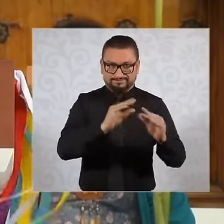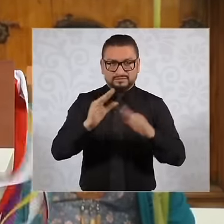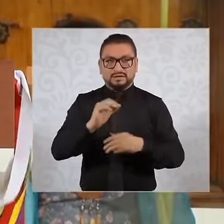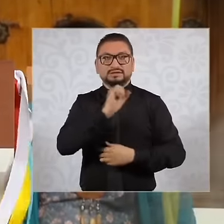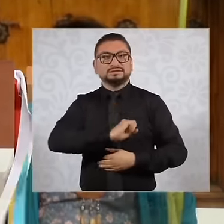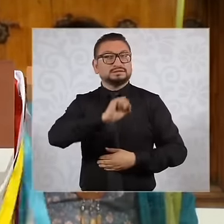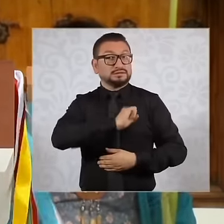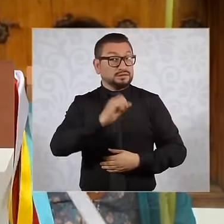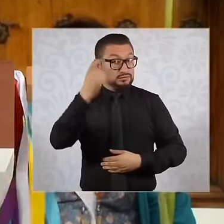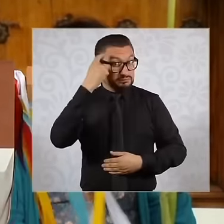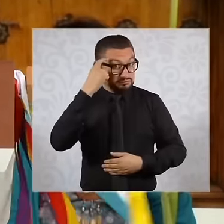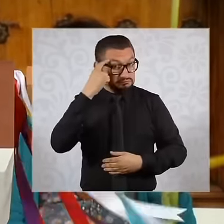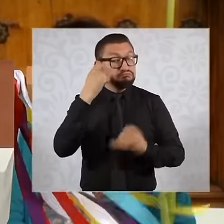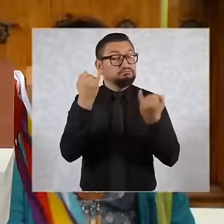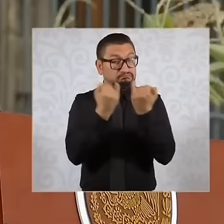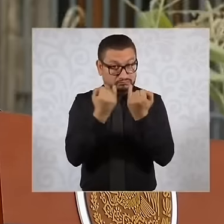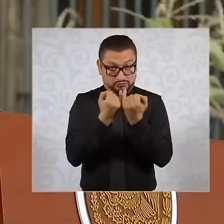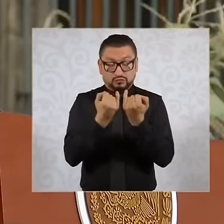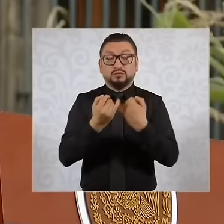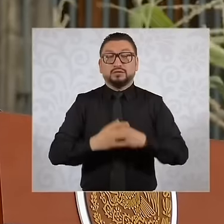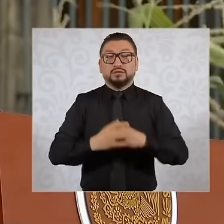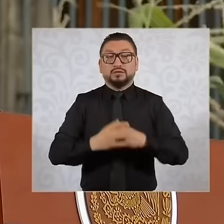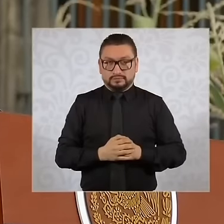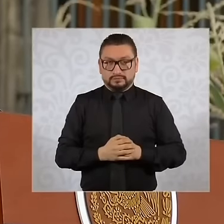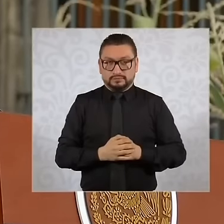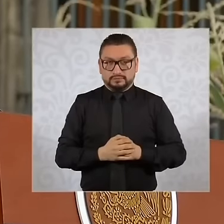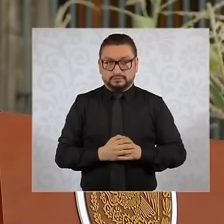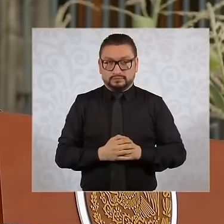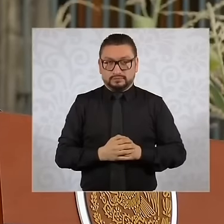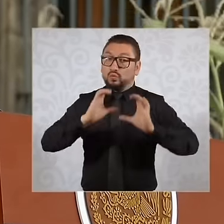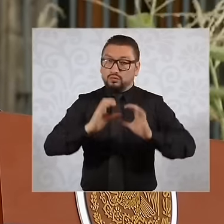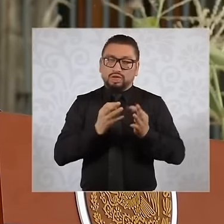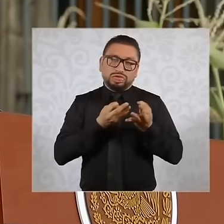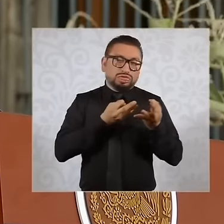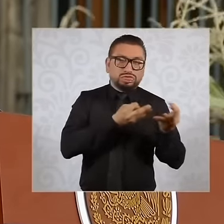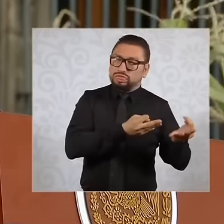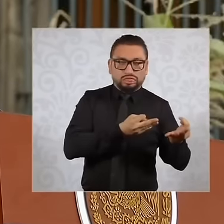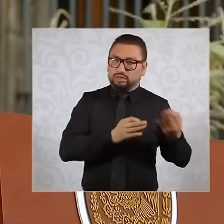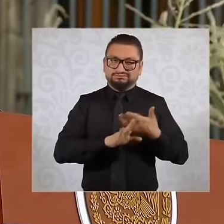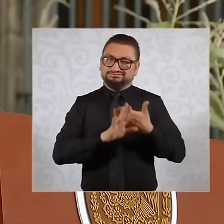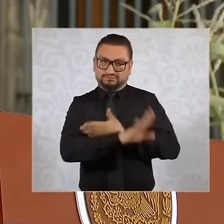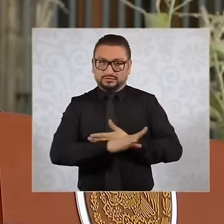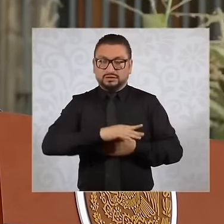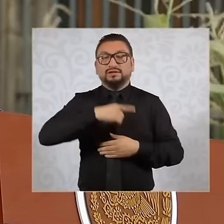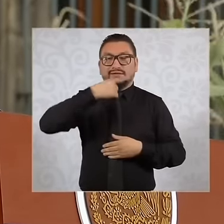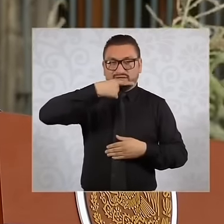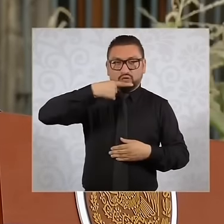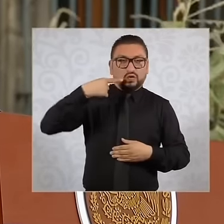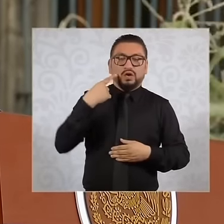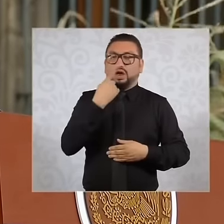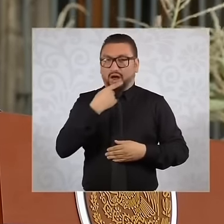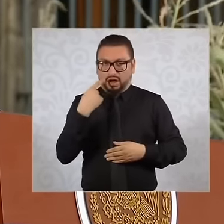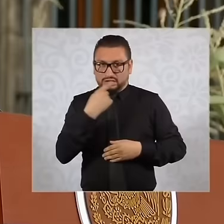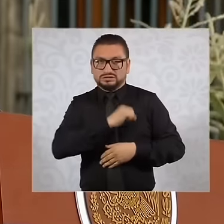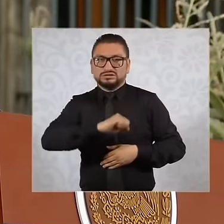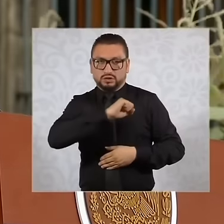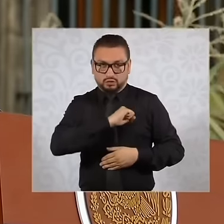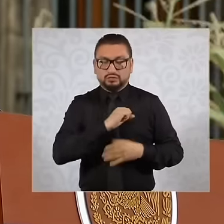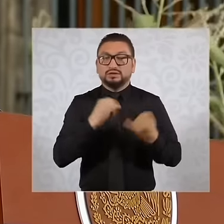salud mental, prevención de las adicciones, salud bucal y el